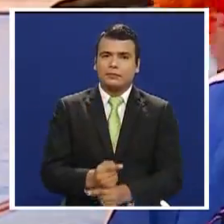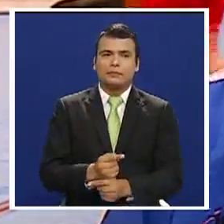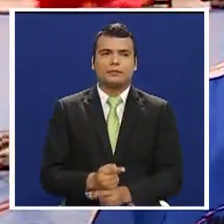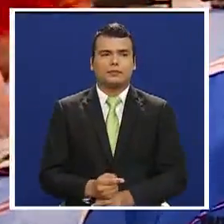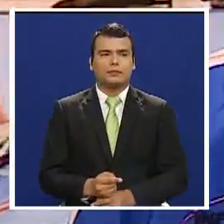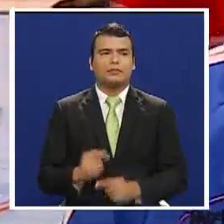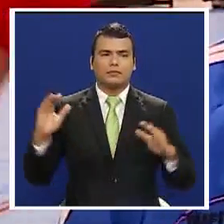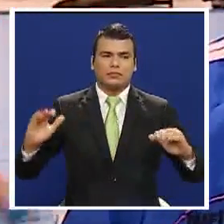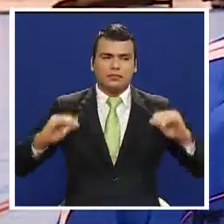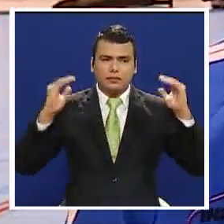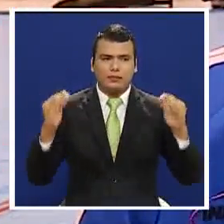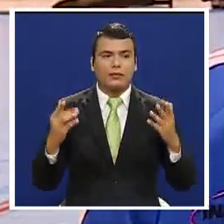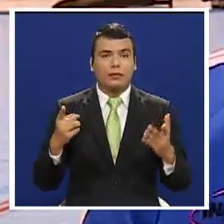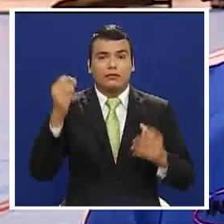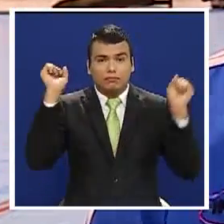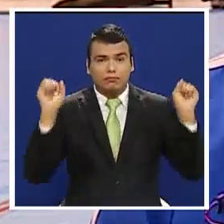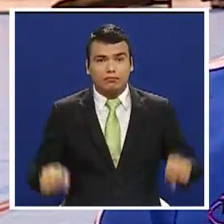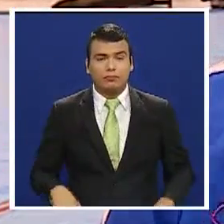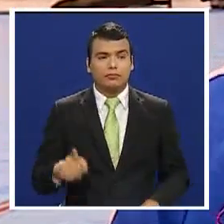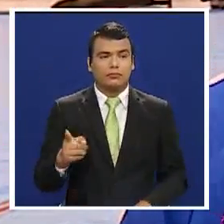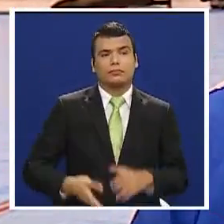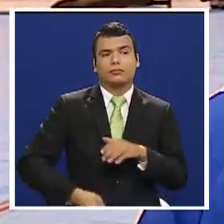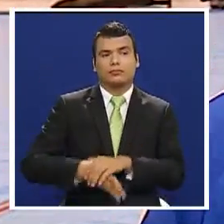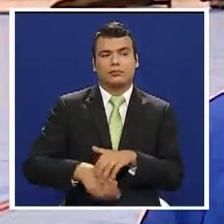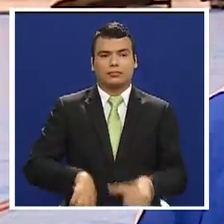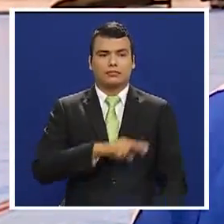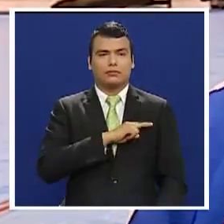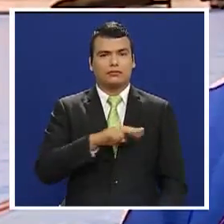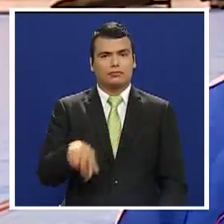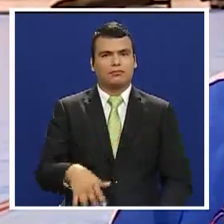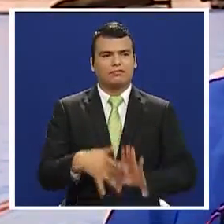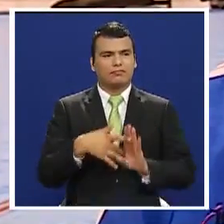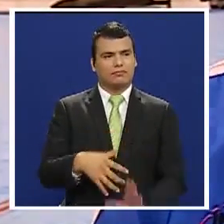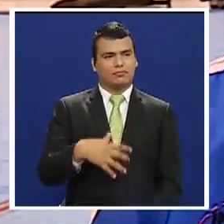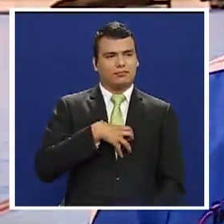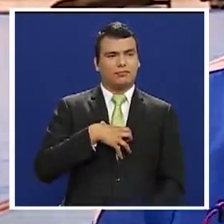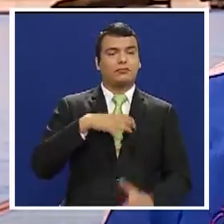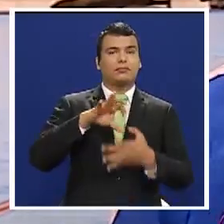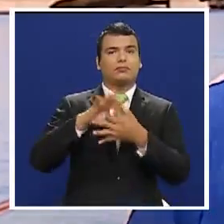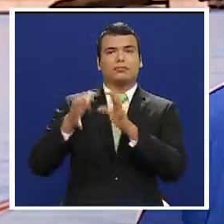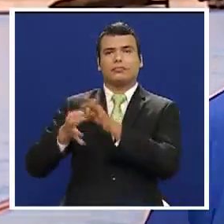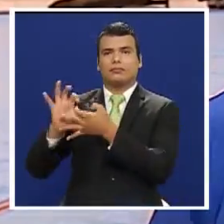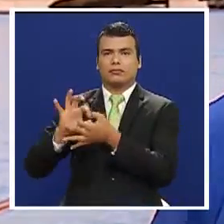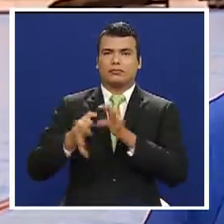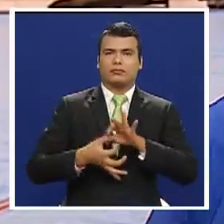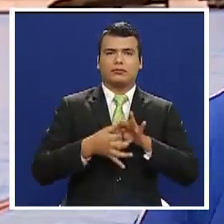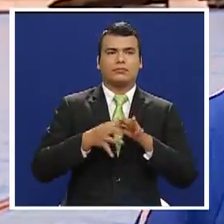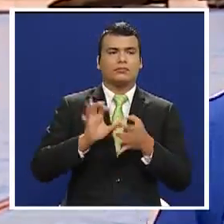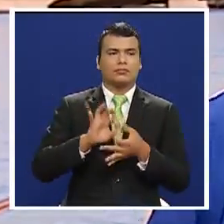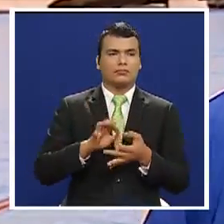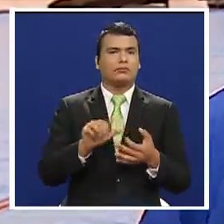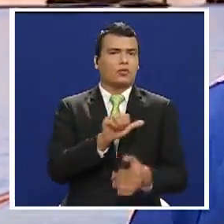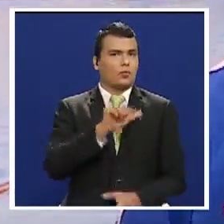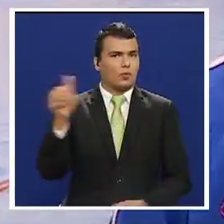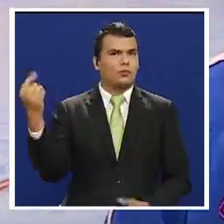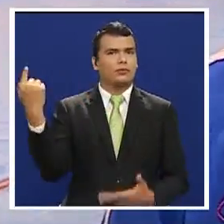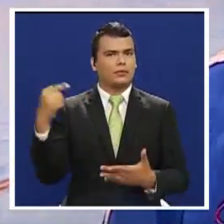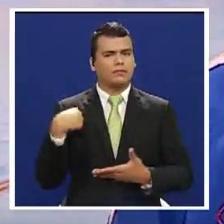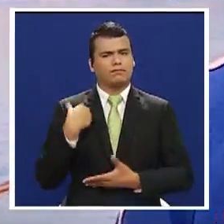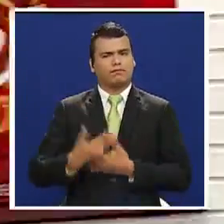categorías diferentes, pero con las mismas que estuve, aproximadamente unas 2-3 estarán conmigo en esta categoría. Esta luchadora